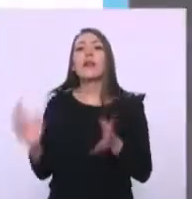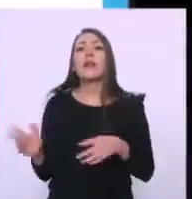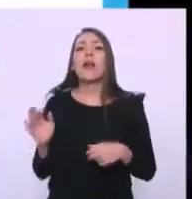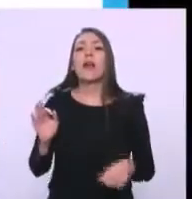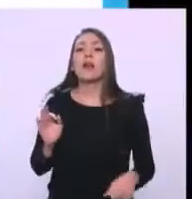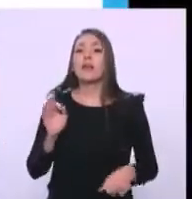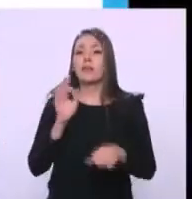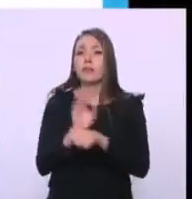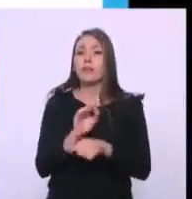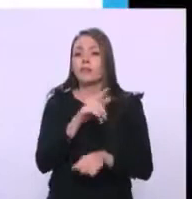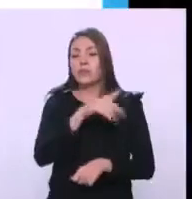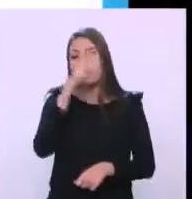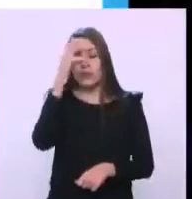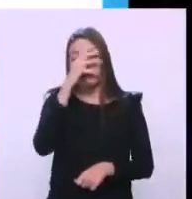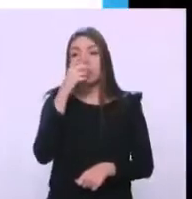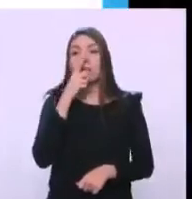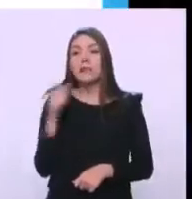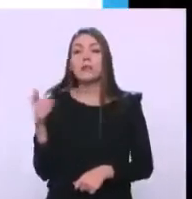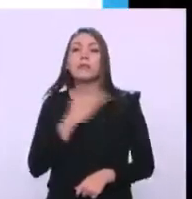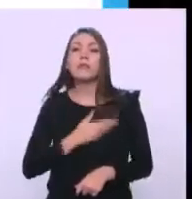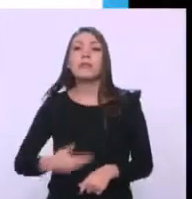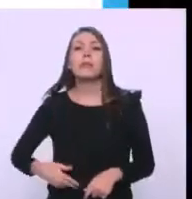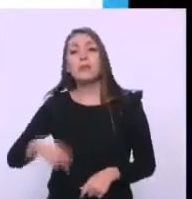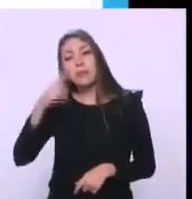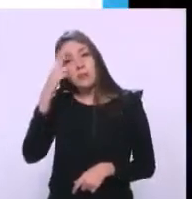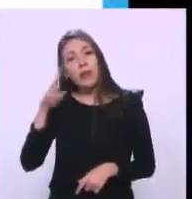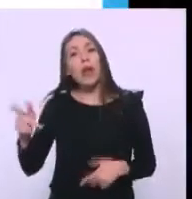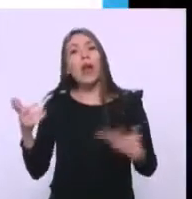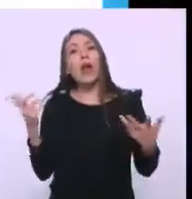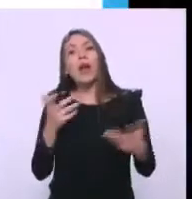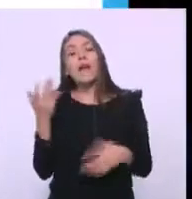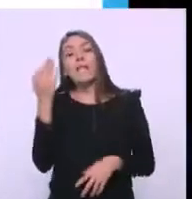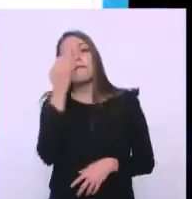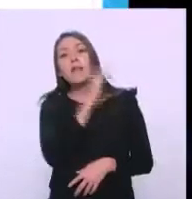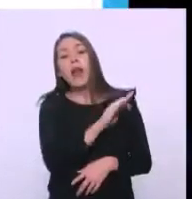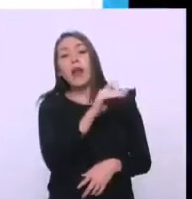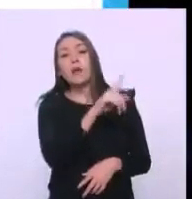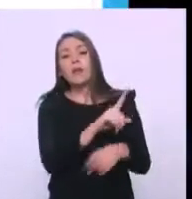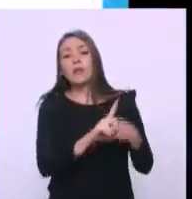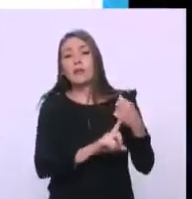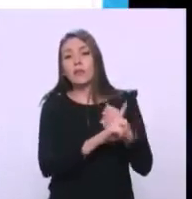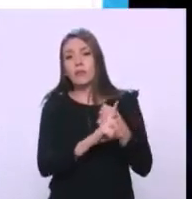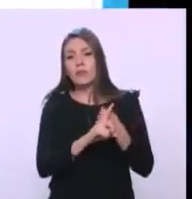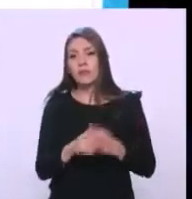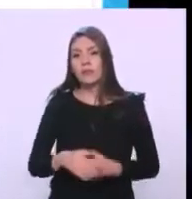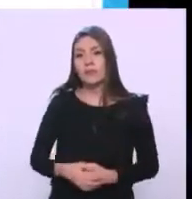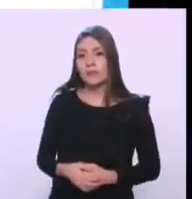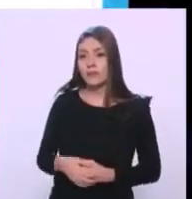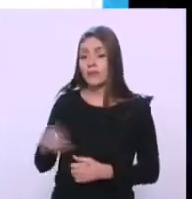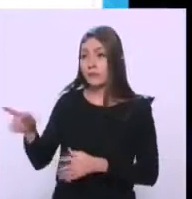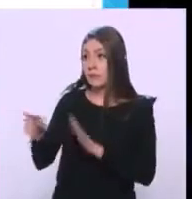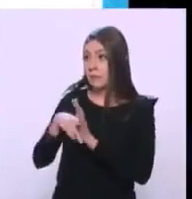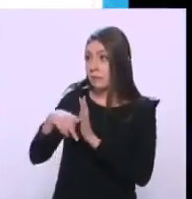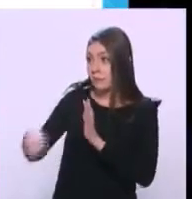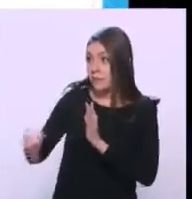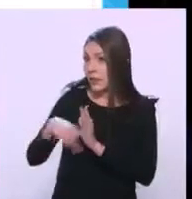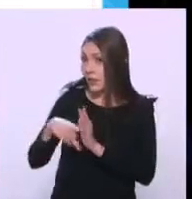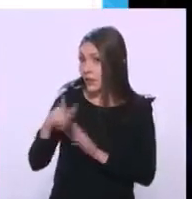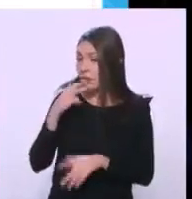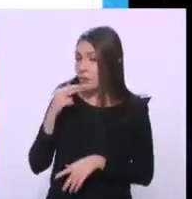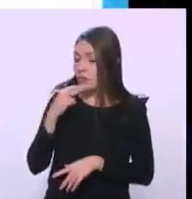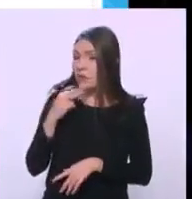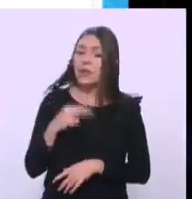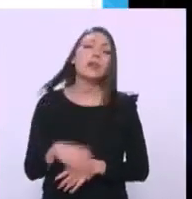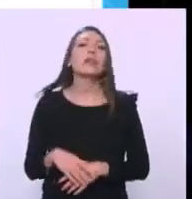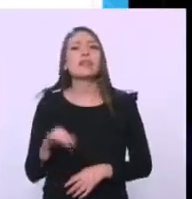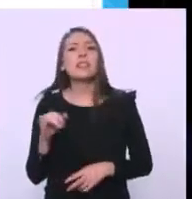presidente de México sugiere que a Trump le hicieron fraude y le están aplicando la cargada. ¿Un periodista? Un periodista mexicano. ¿Quién? Se